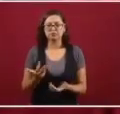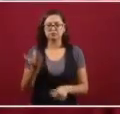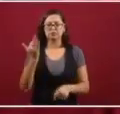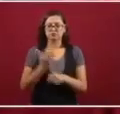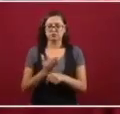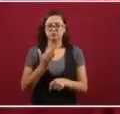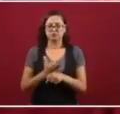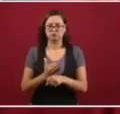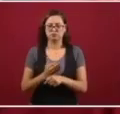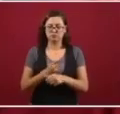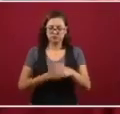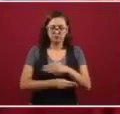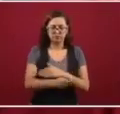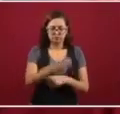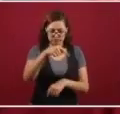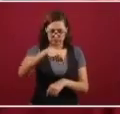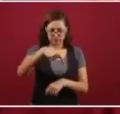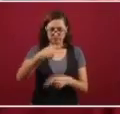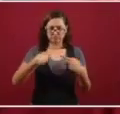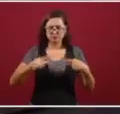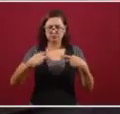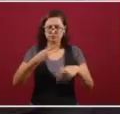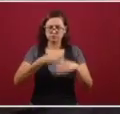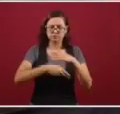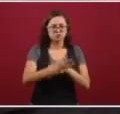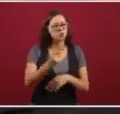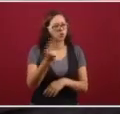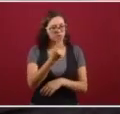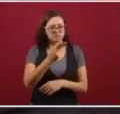aquí con las personas. No, pero hay que irla a ver.